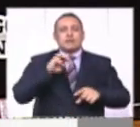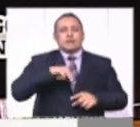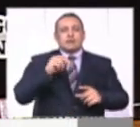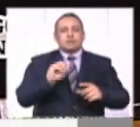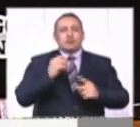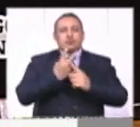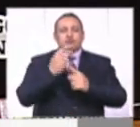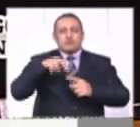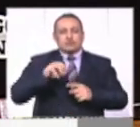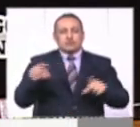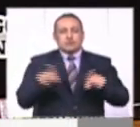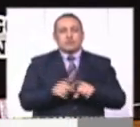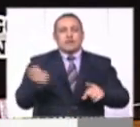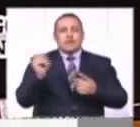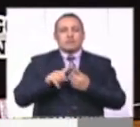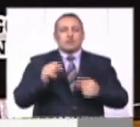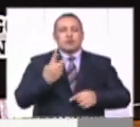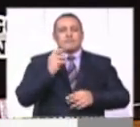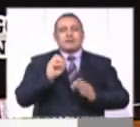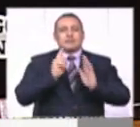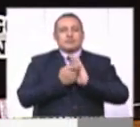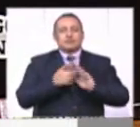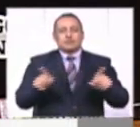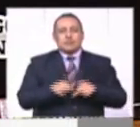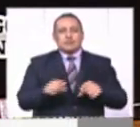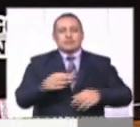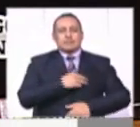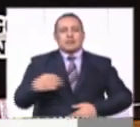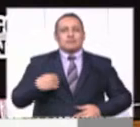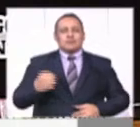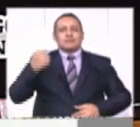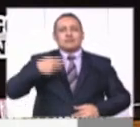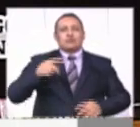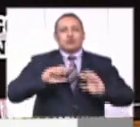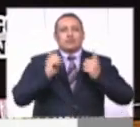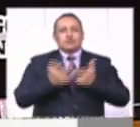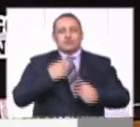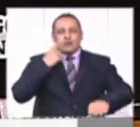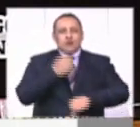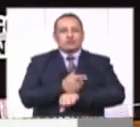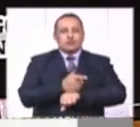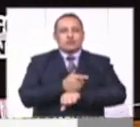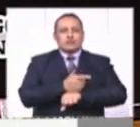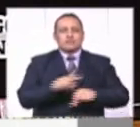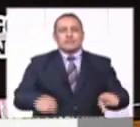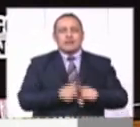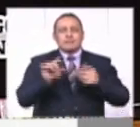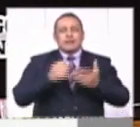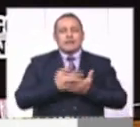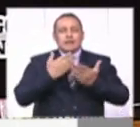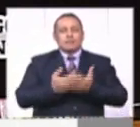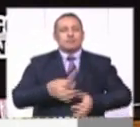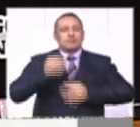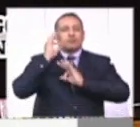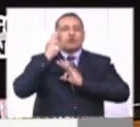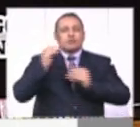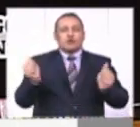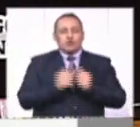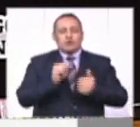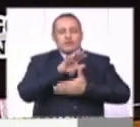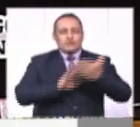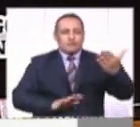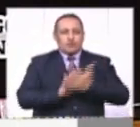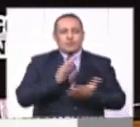Delgado hasta por 20 minutos en calidad de miembro de la subcomisión acusadora para que sustenten el